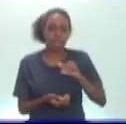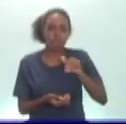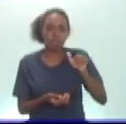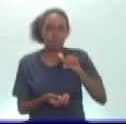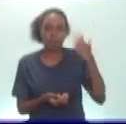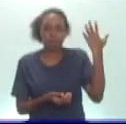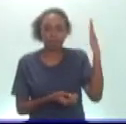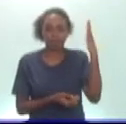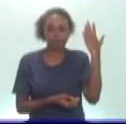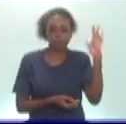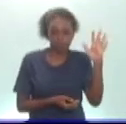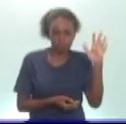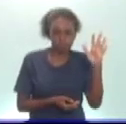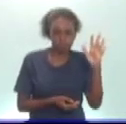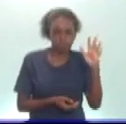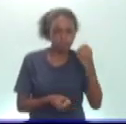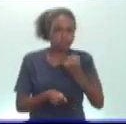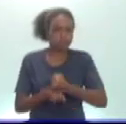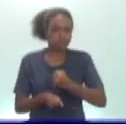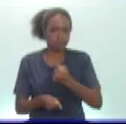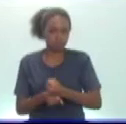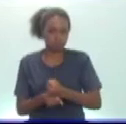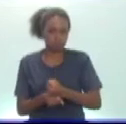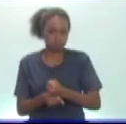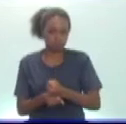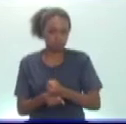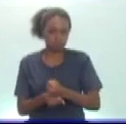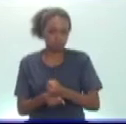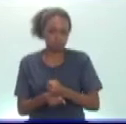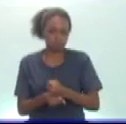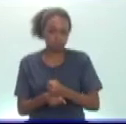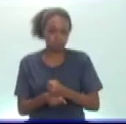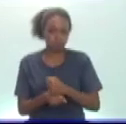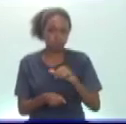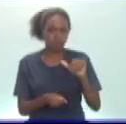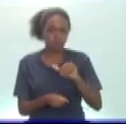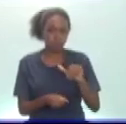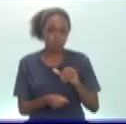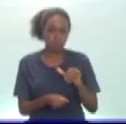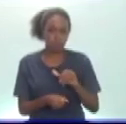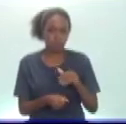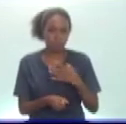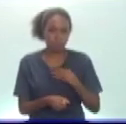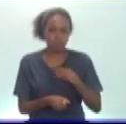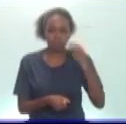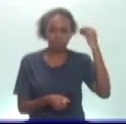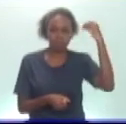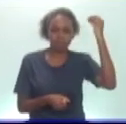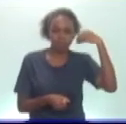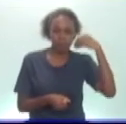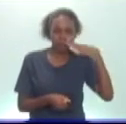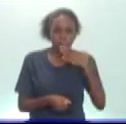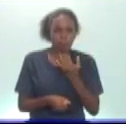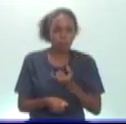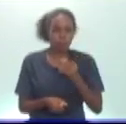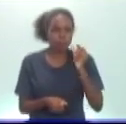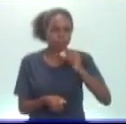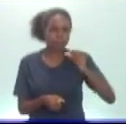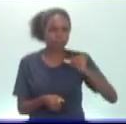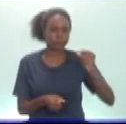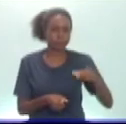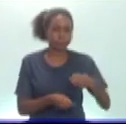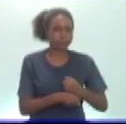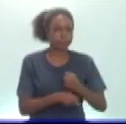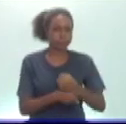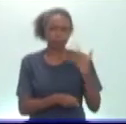y estamos hablando de tripulantes. Por lo tanto, si yo tengo que saber la cantidad o determinar la cantidad de personas en